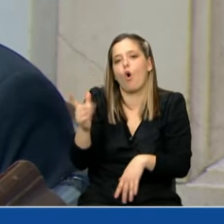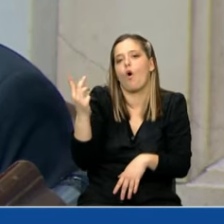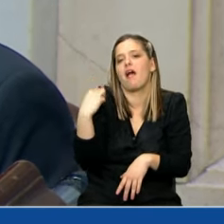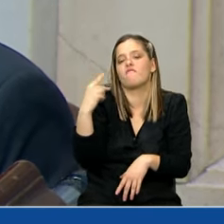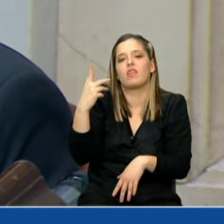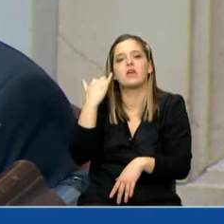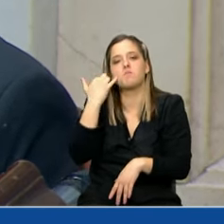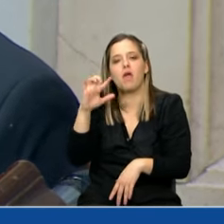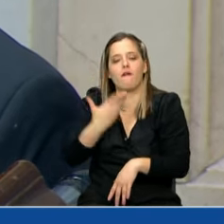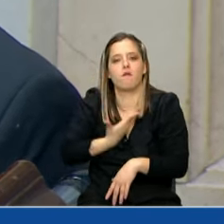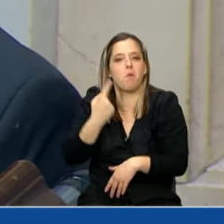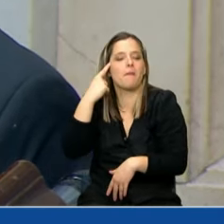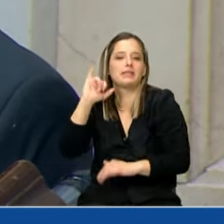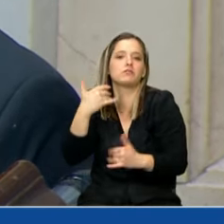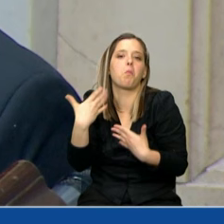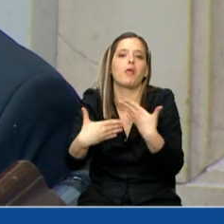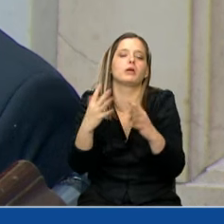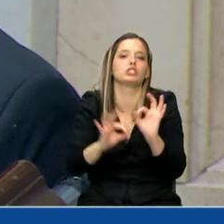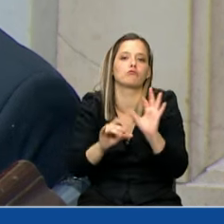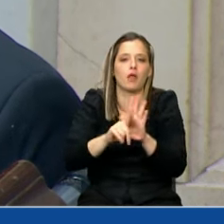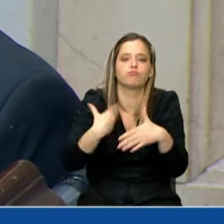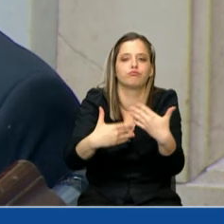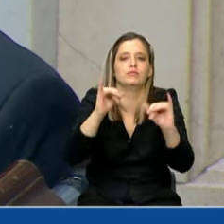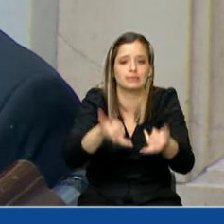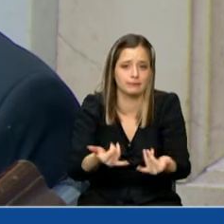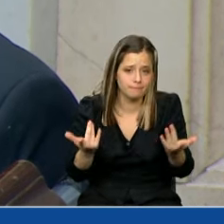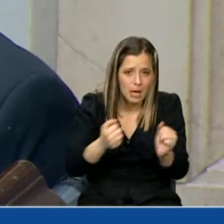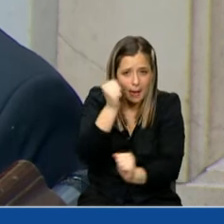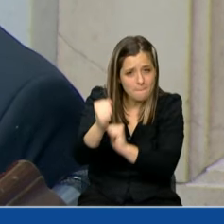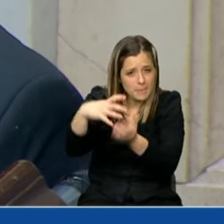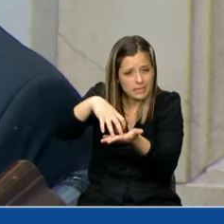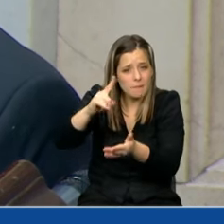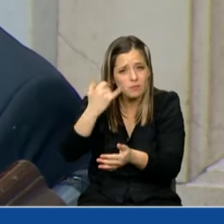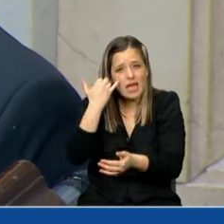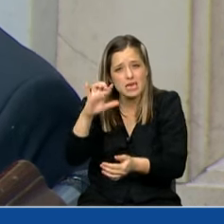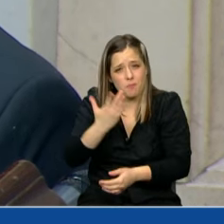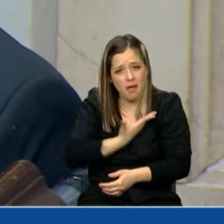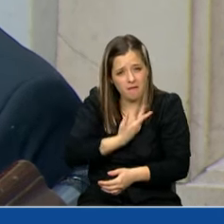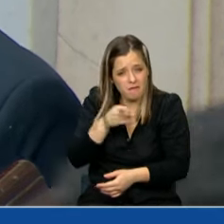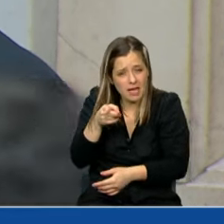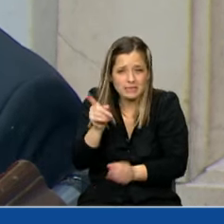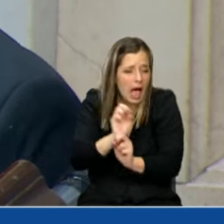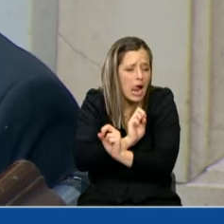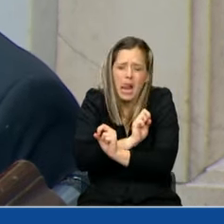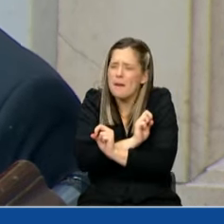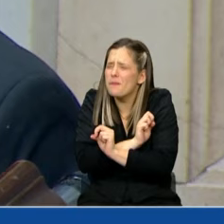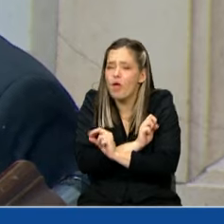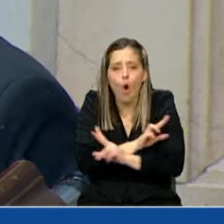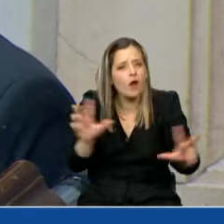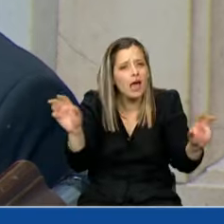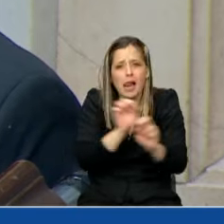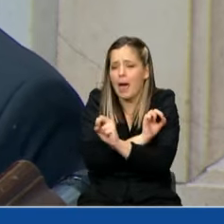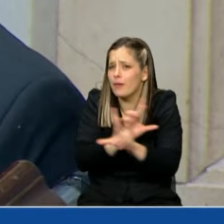lumpur hablando de una compañía como ipf que es la peor compañía de la historia de la República